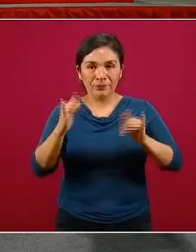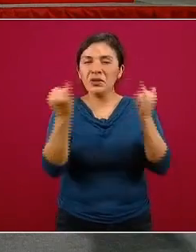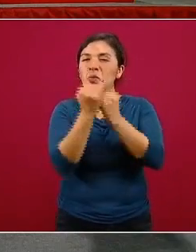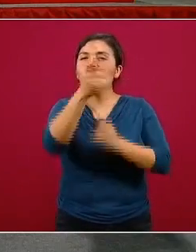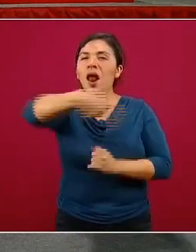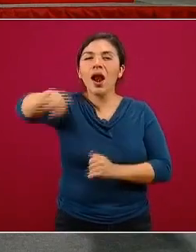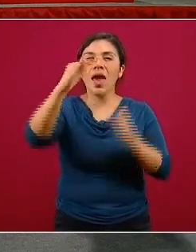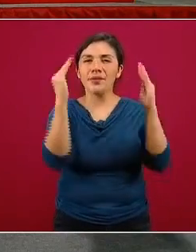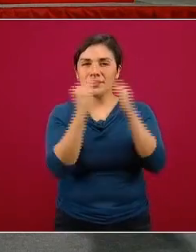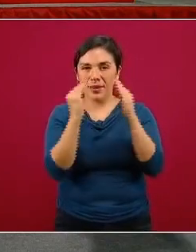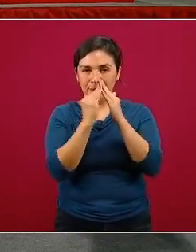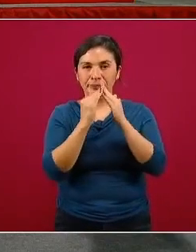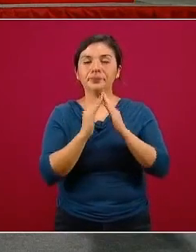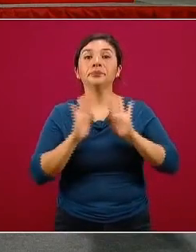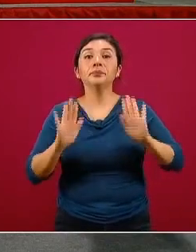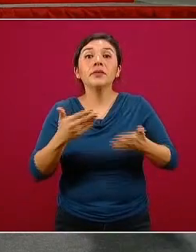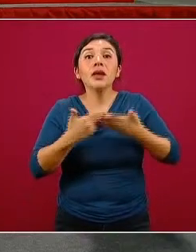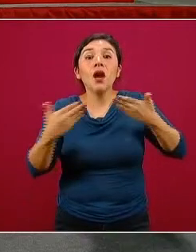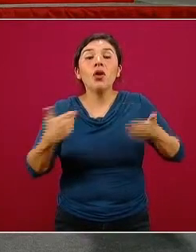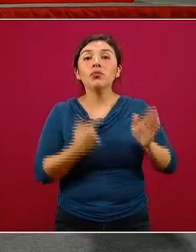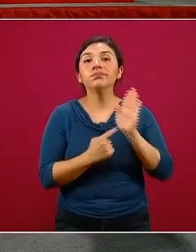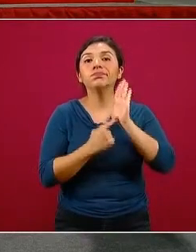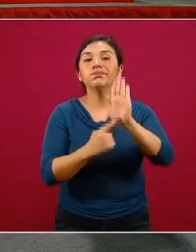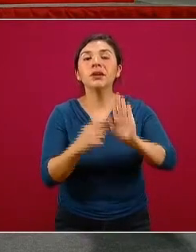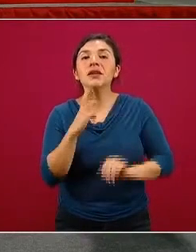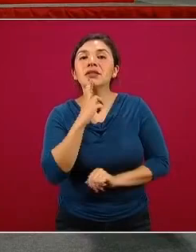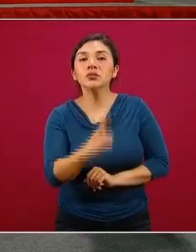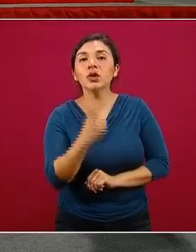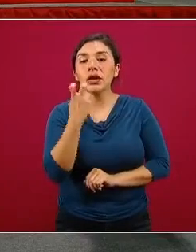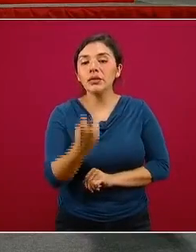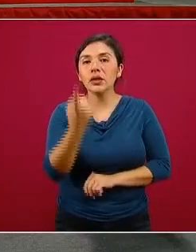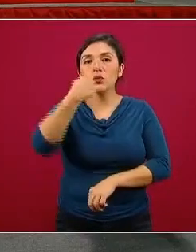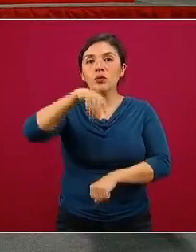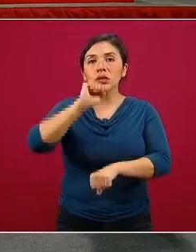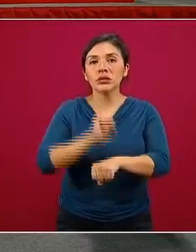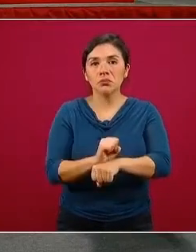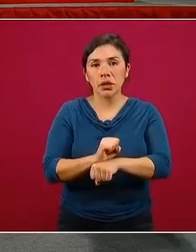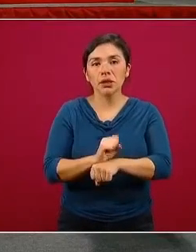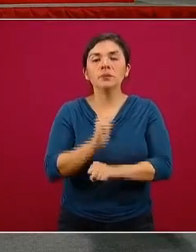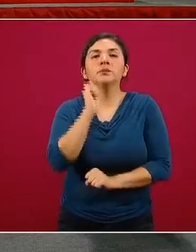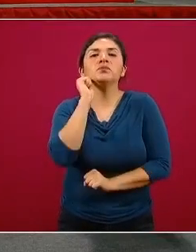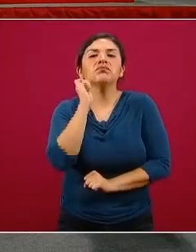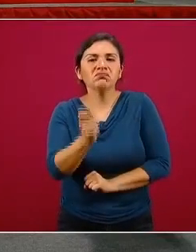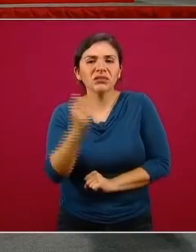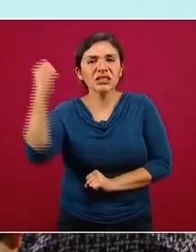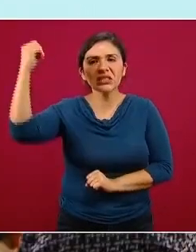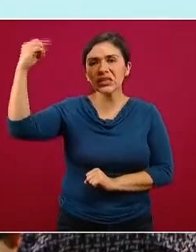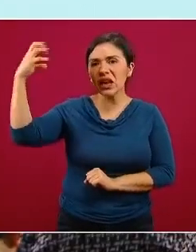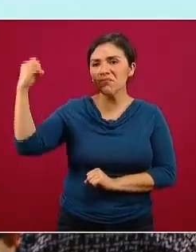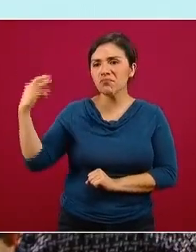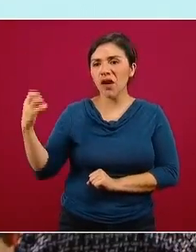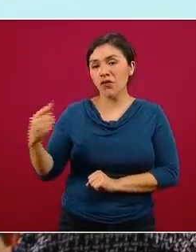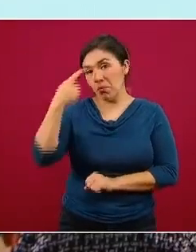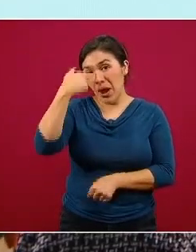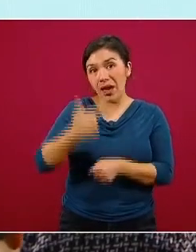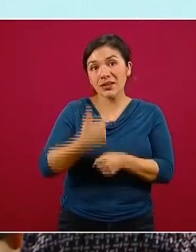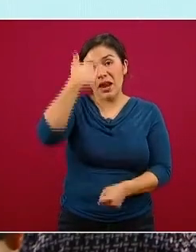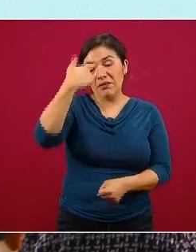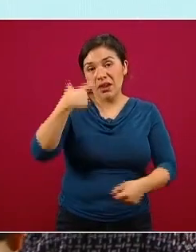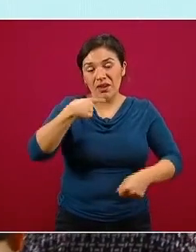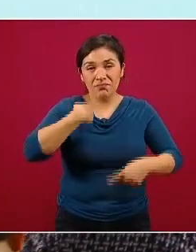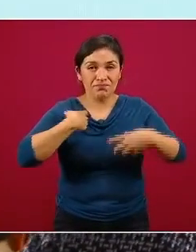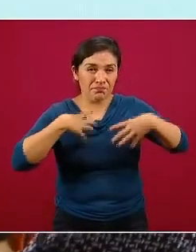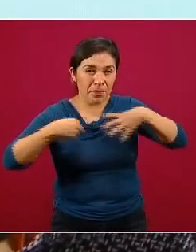casa. Vamos a presentar los resultados de esta semana del semáforo de riesgo